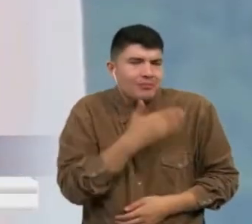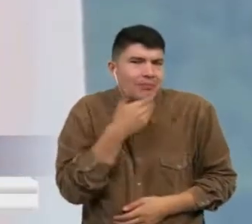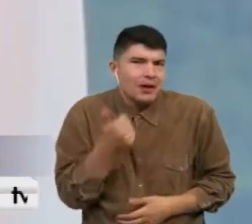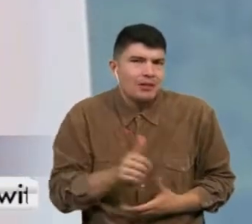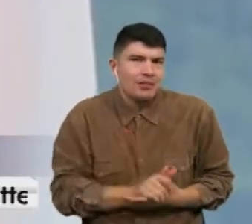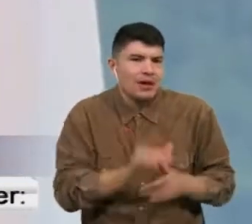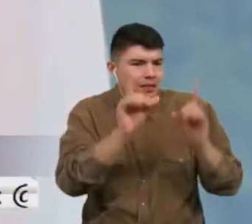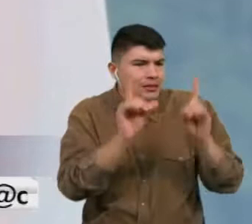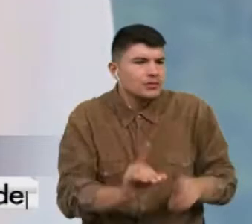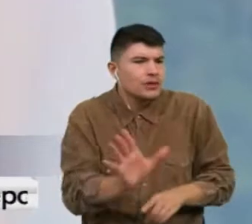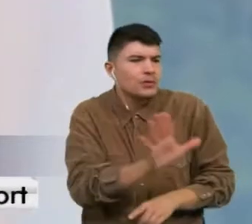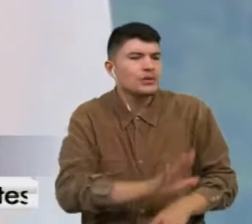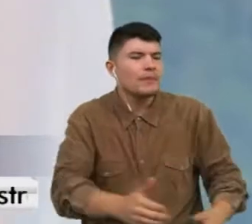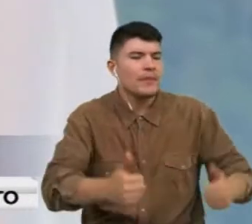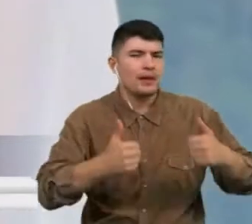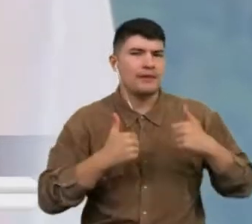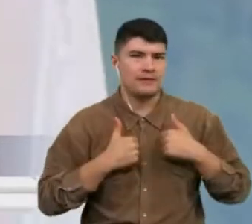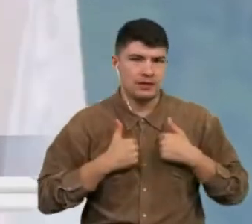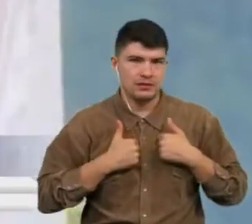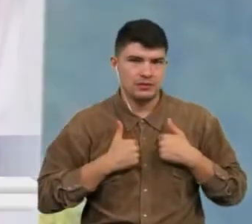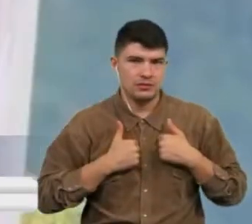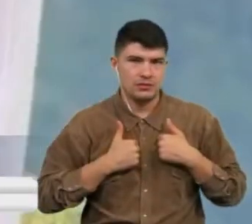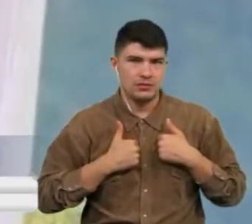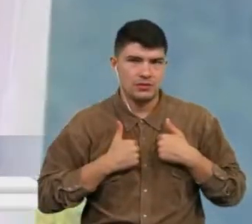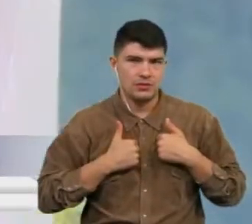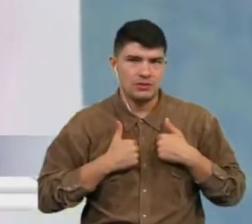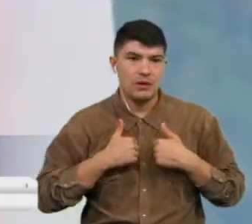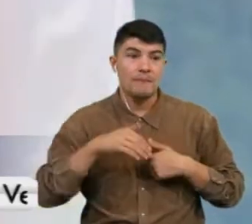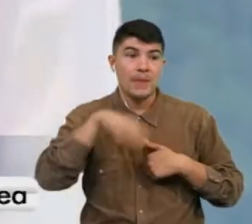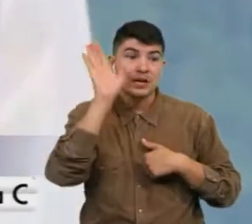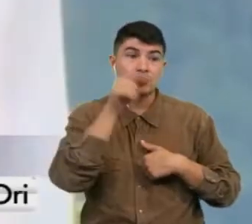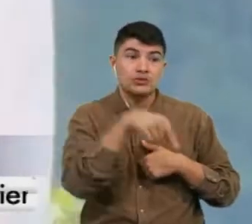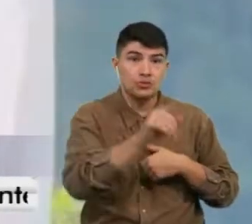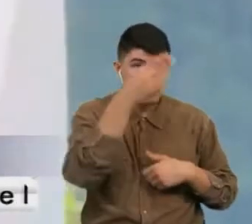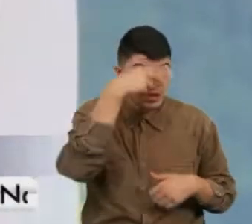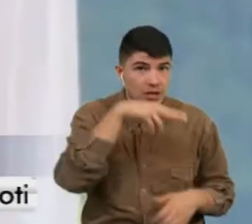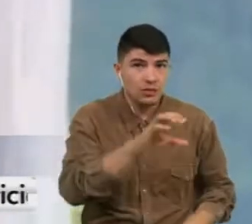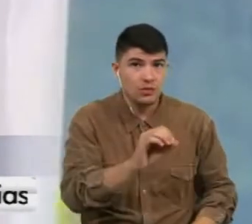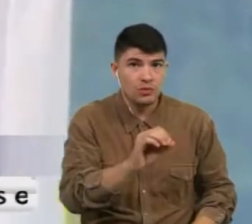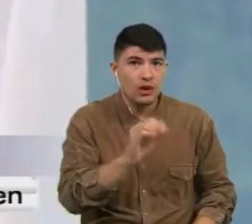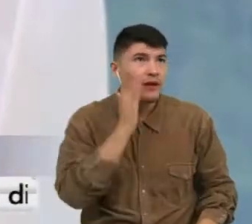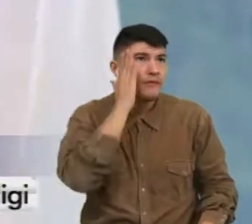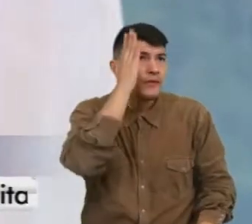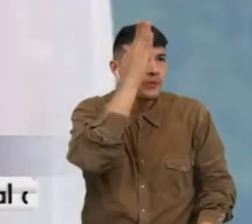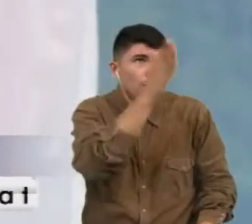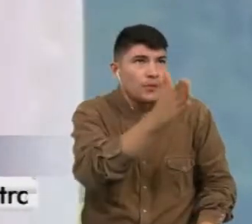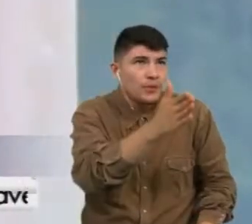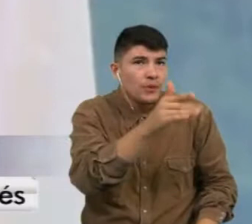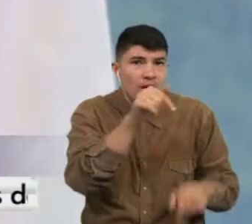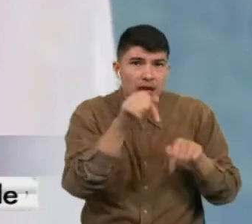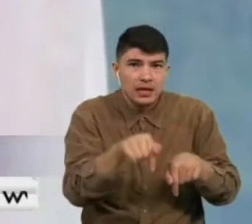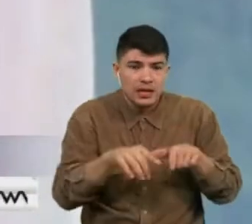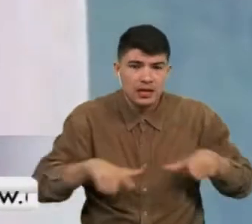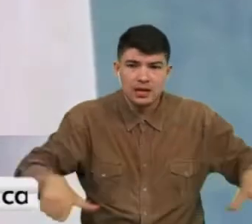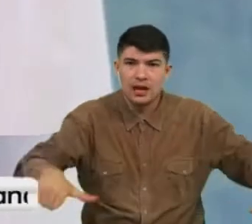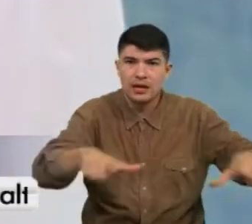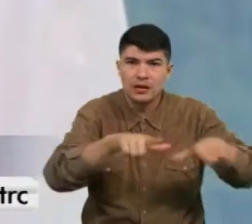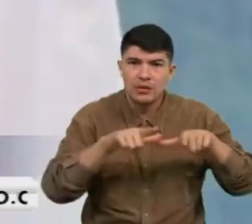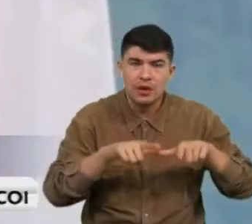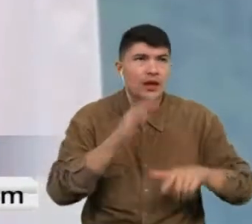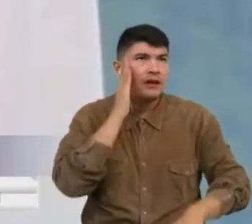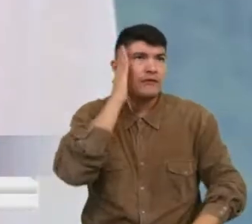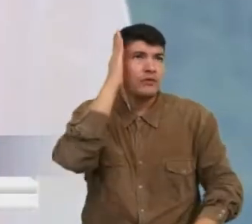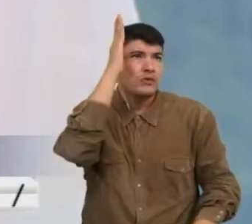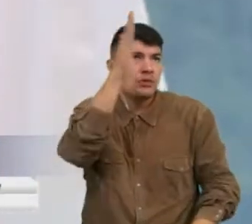que los va a favorecer a ustedes, sobre todo a sus hijos, el futuro de este corregimiento, el futuro